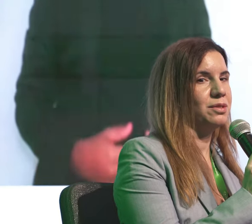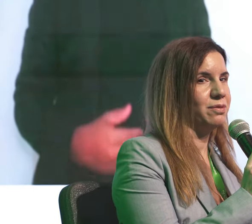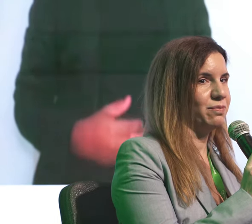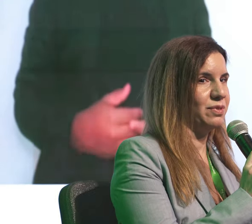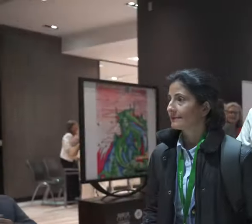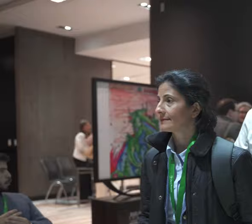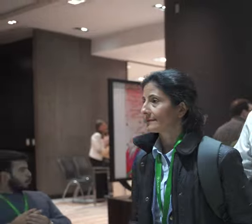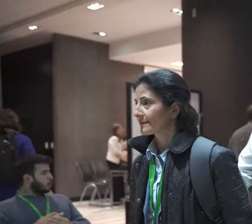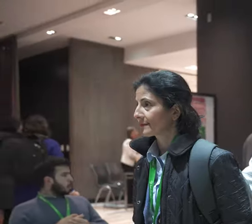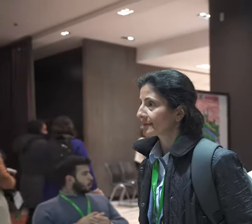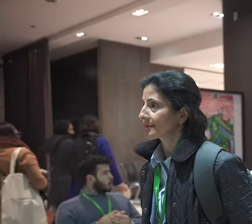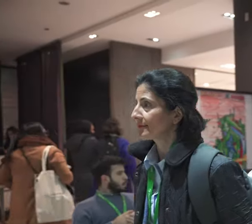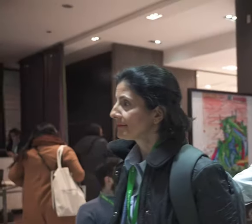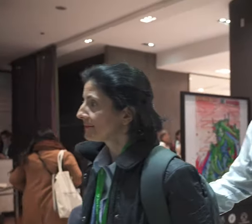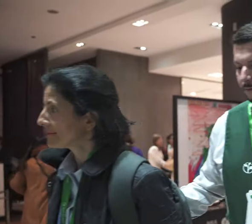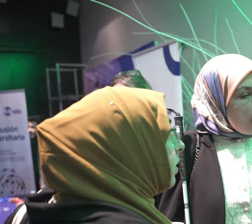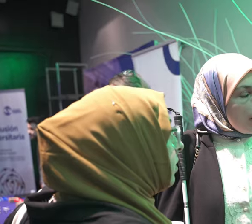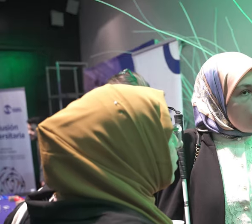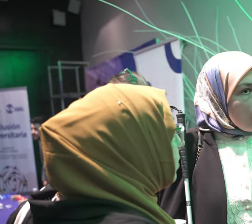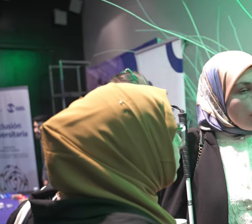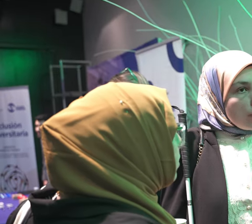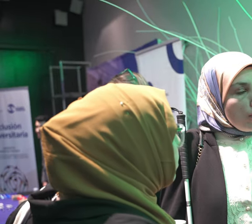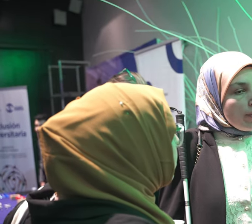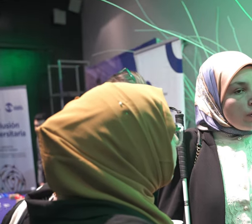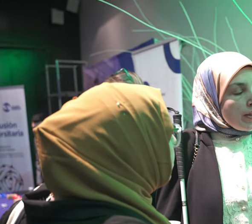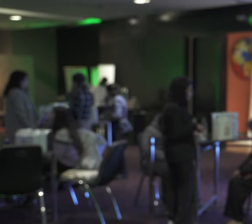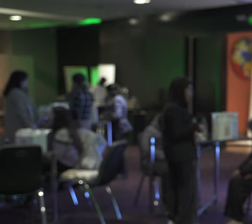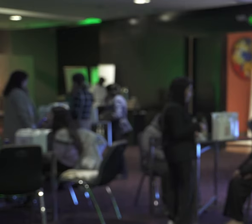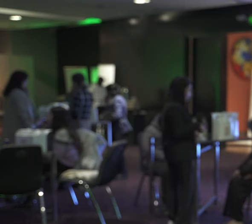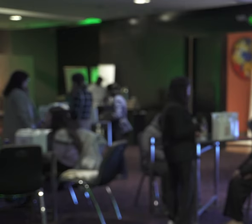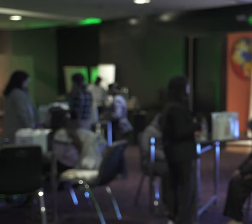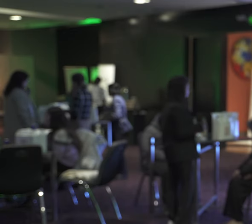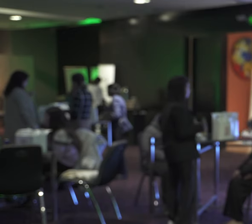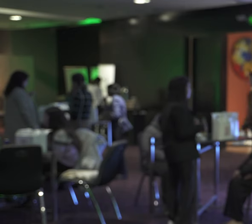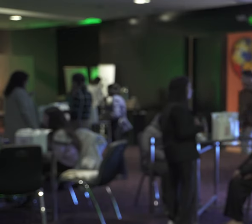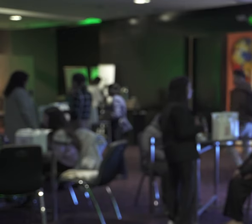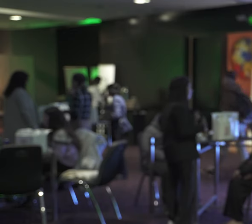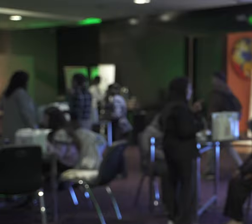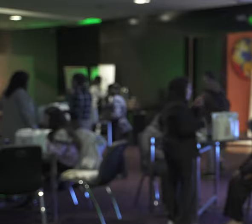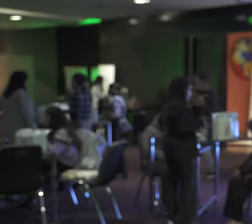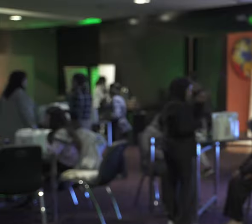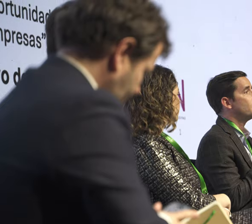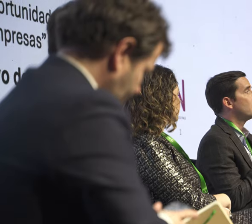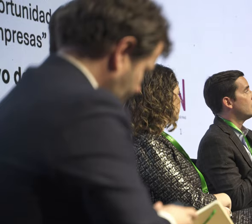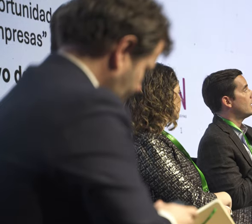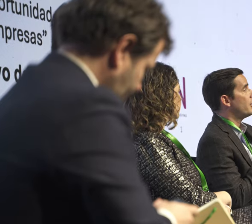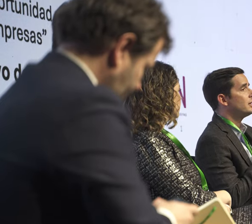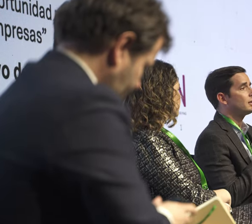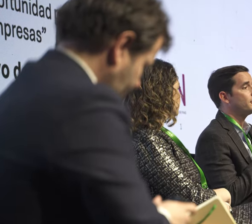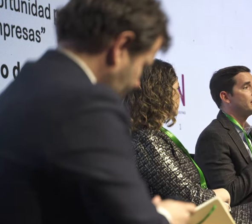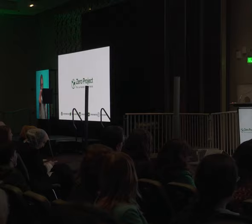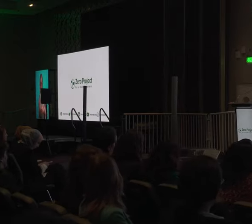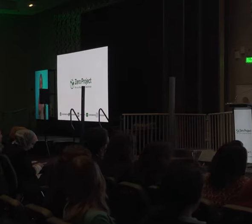Social 11, estamos pudiendo realizar una edición regional para poner en común precisamente esas